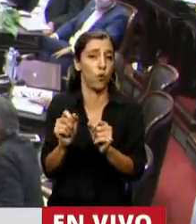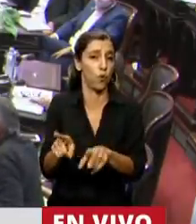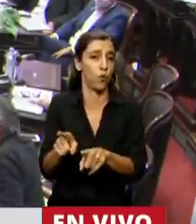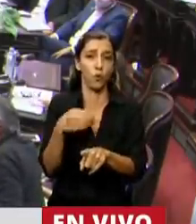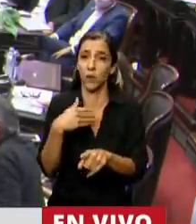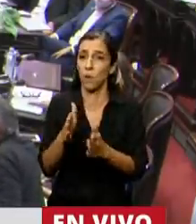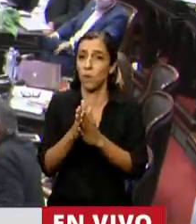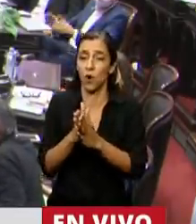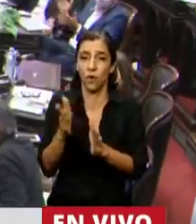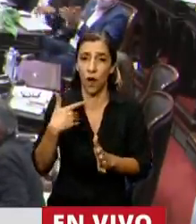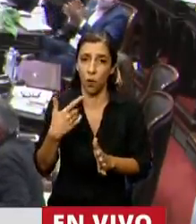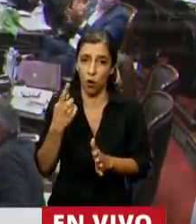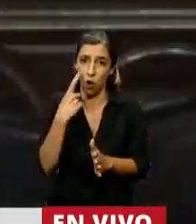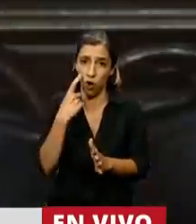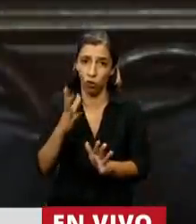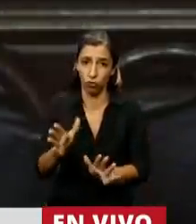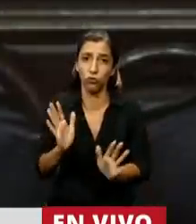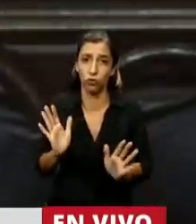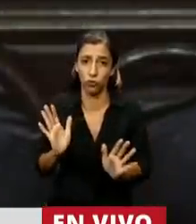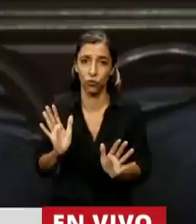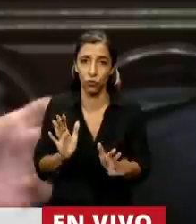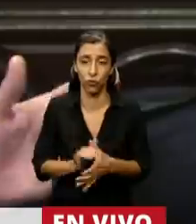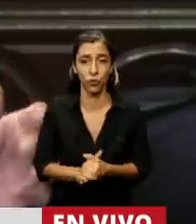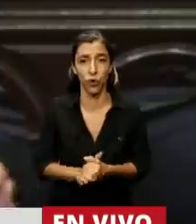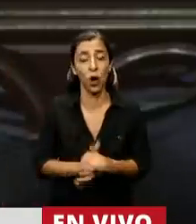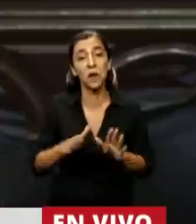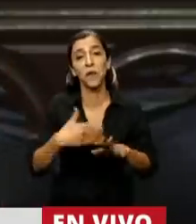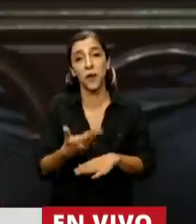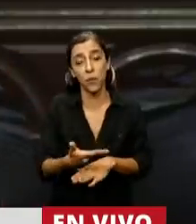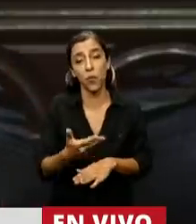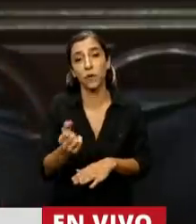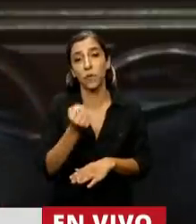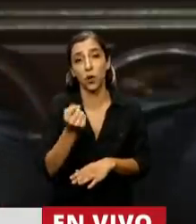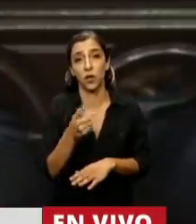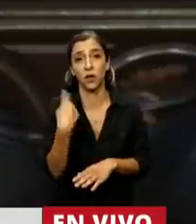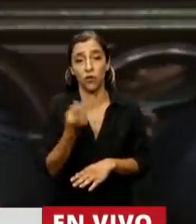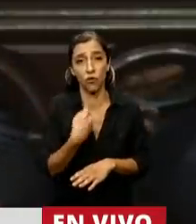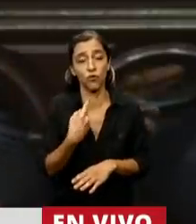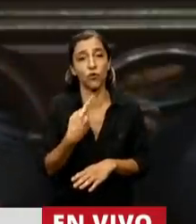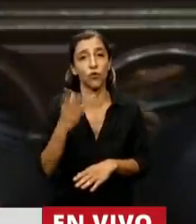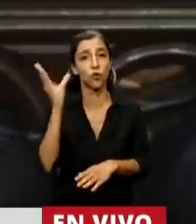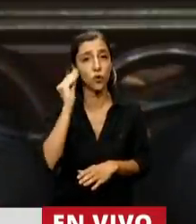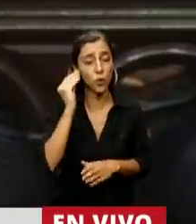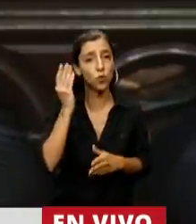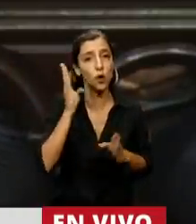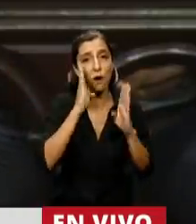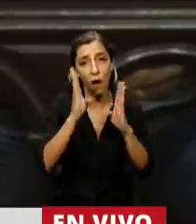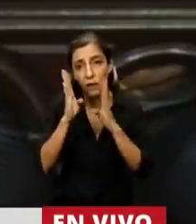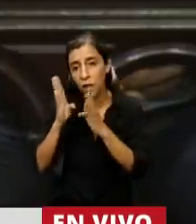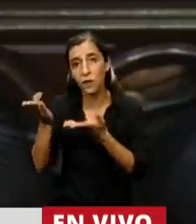a eso después después que aprendamos a escucharnos aprendamos a escucharnos qué